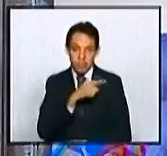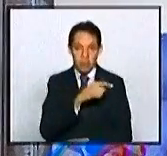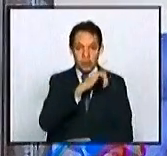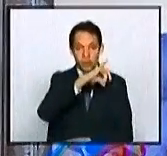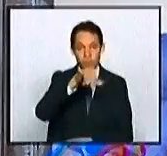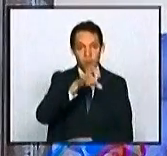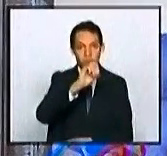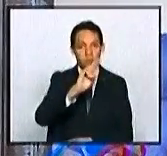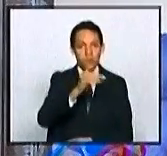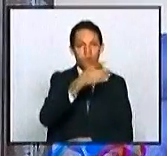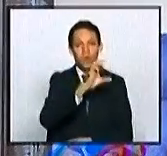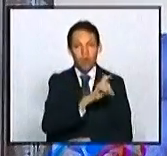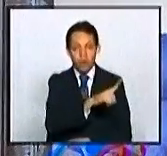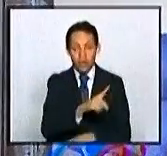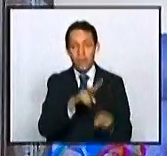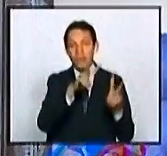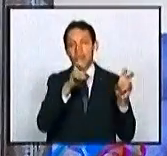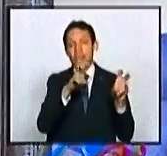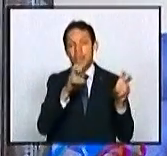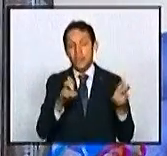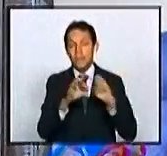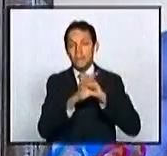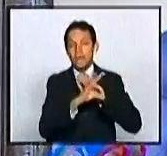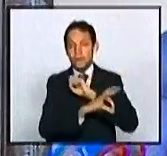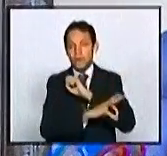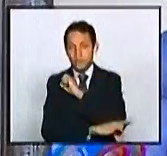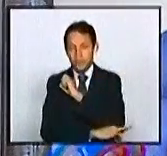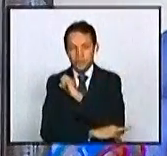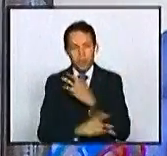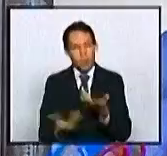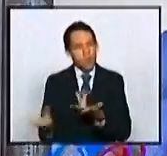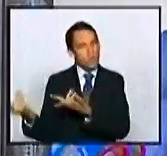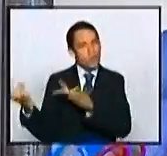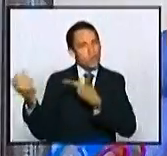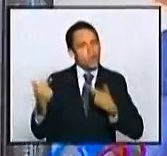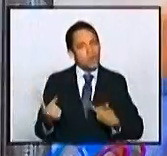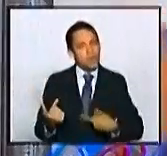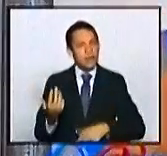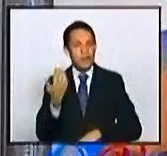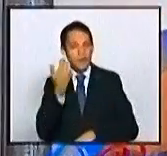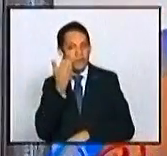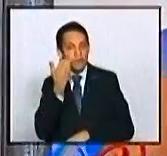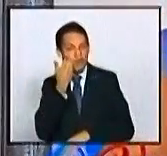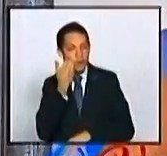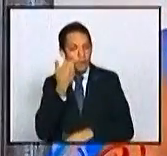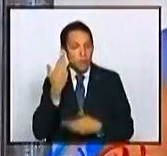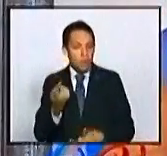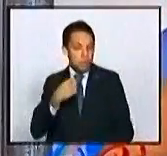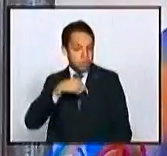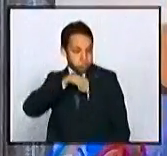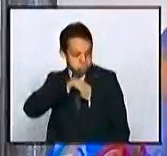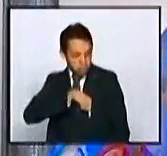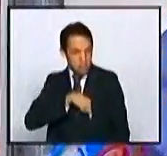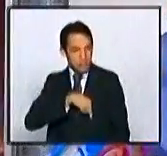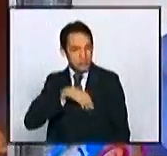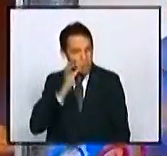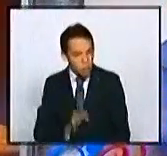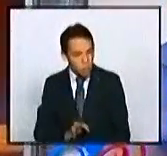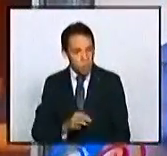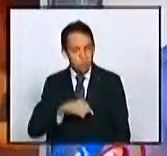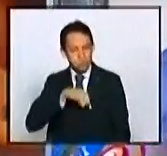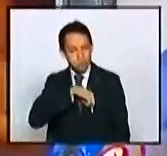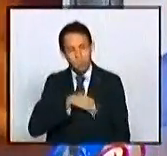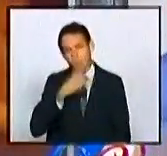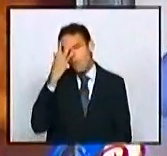estamos hablando del tema de la psicoterapia. Hablemos de la enfermedad detrás. Hablemos un poco de ese